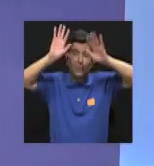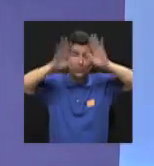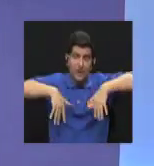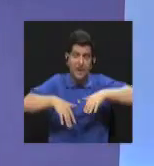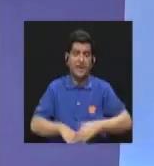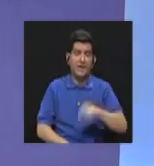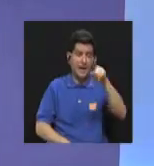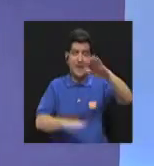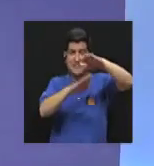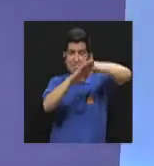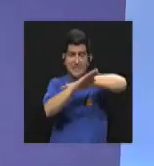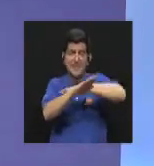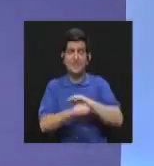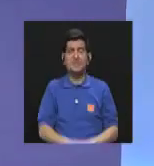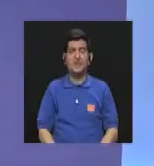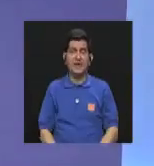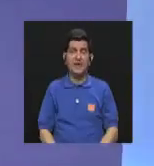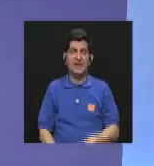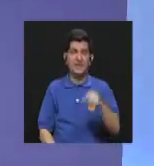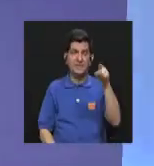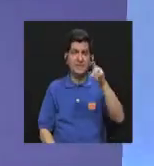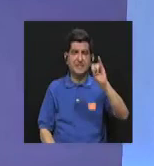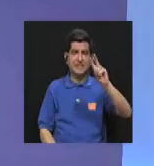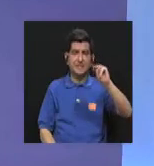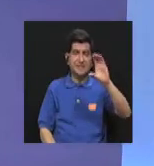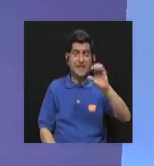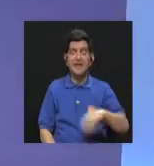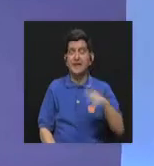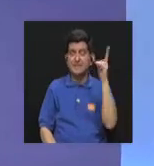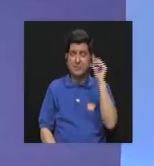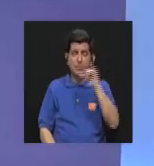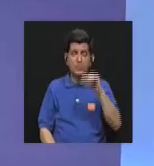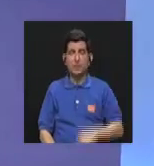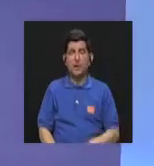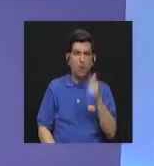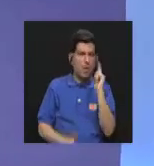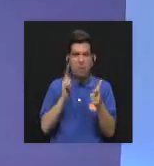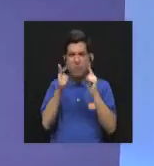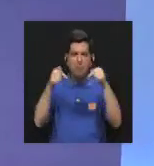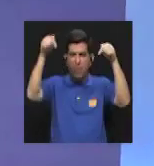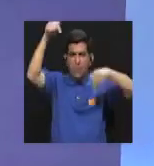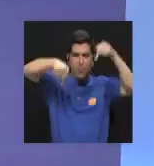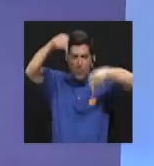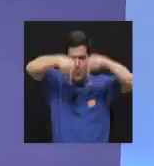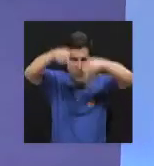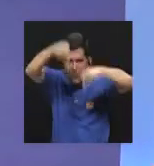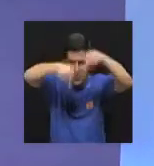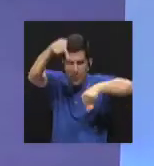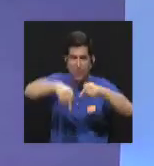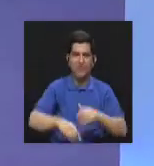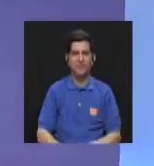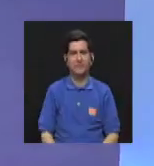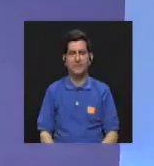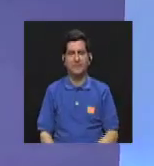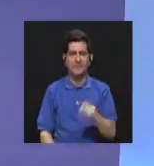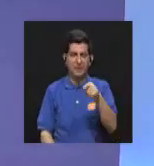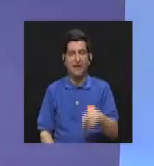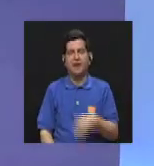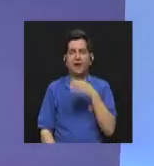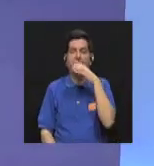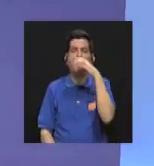esos techos son de zinc. Aquello suena como balazos. Por supuesto. Entonces, todos estos detalles, sí. Hacía mucho